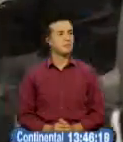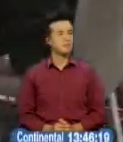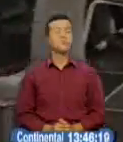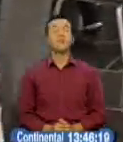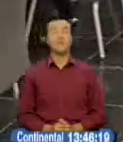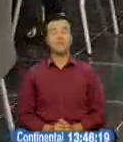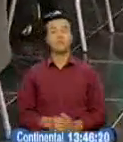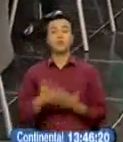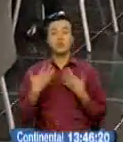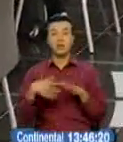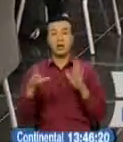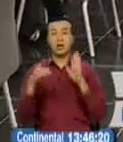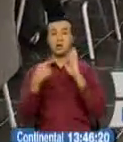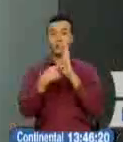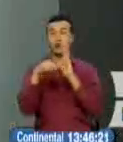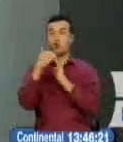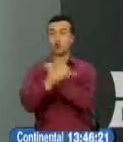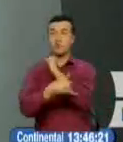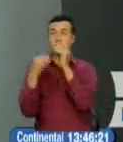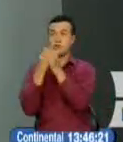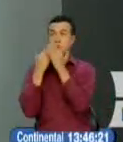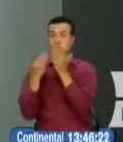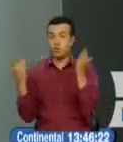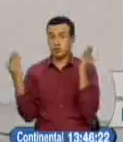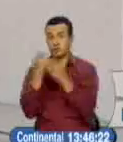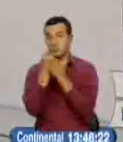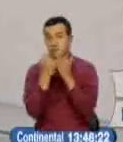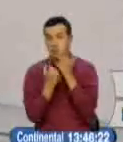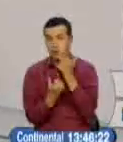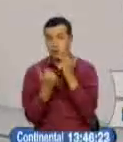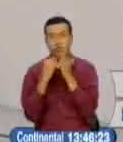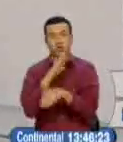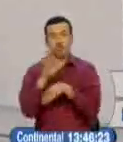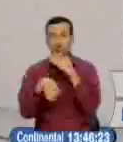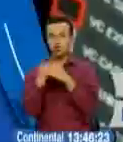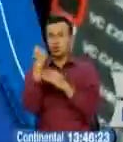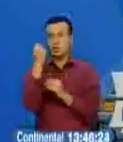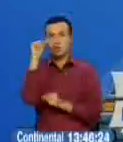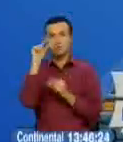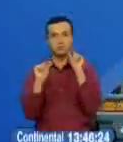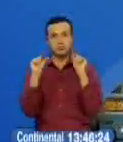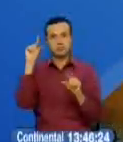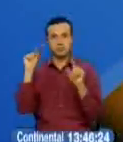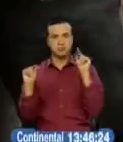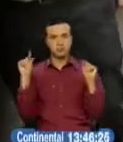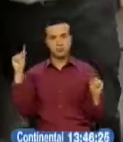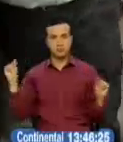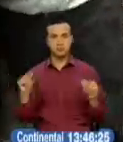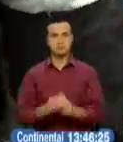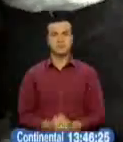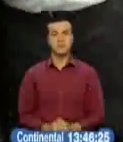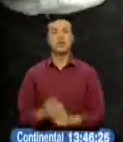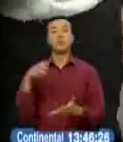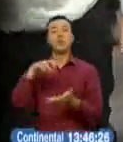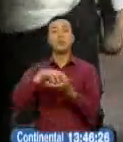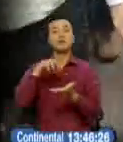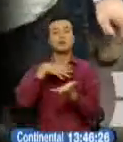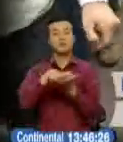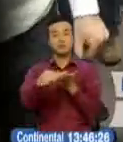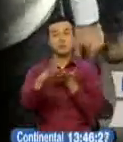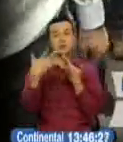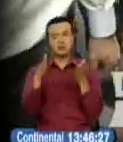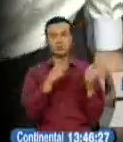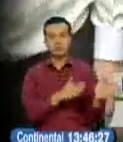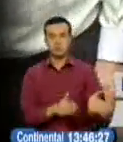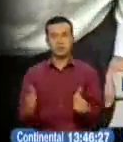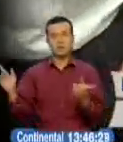Con la eliminación de las salvaguardias, los precios de los productos también se reducen. La provincia de Los Ríos se prepara